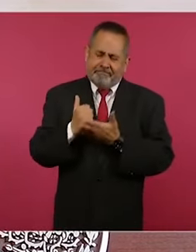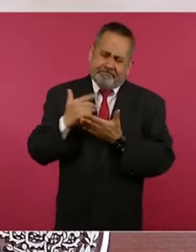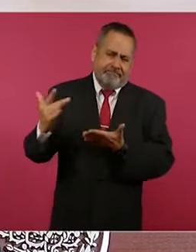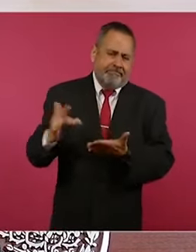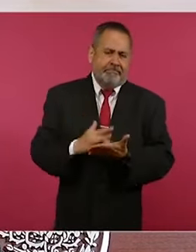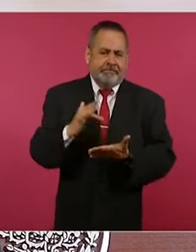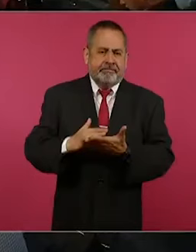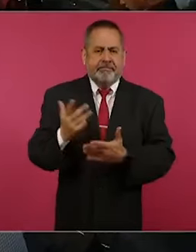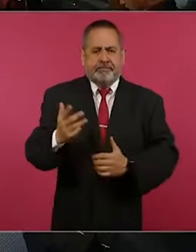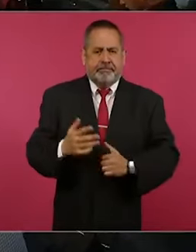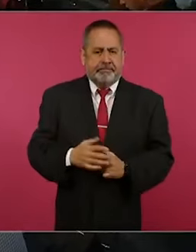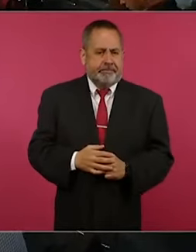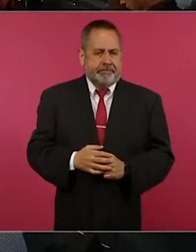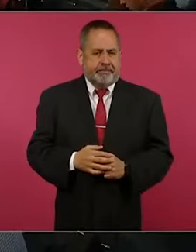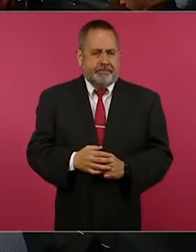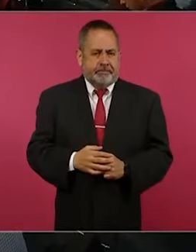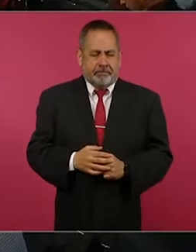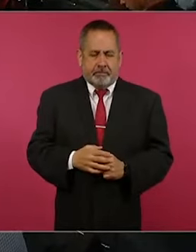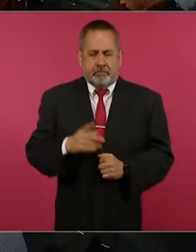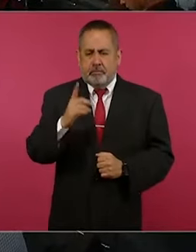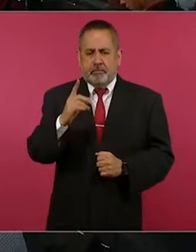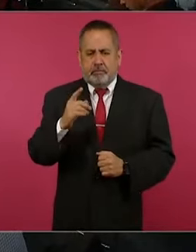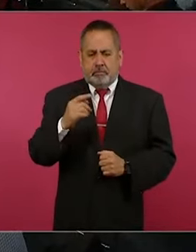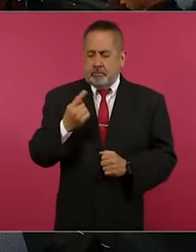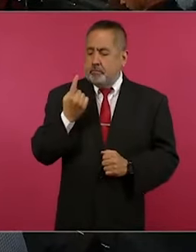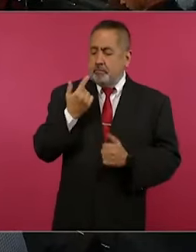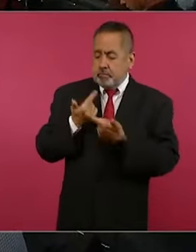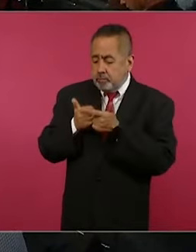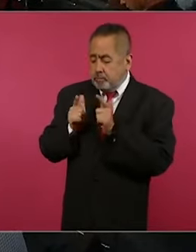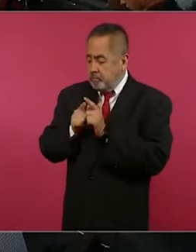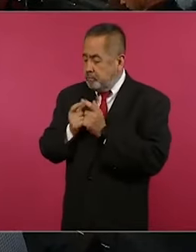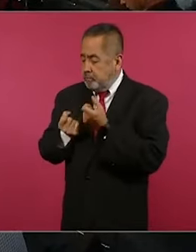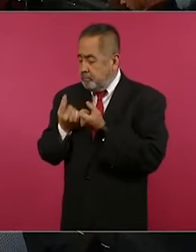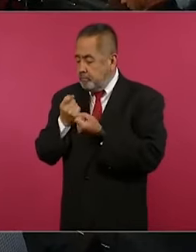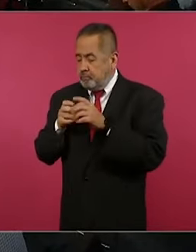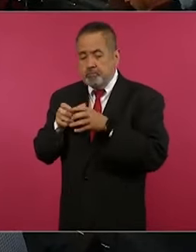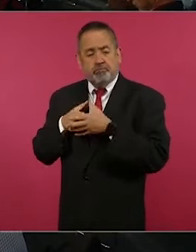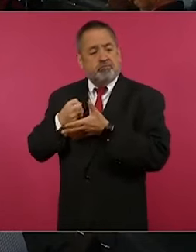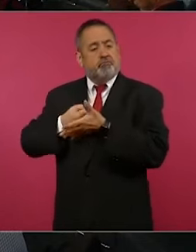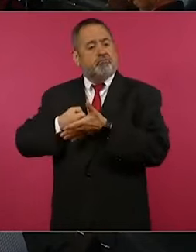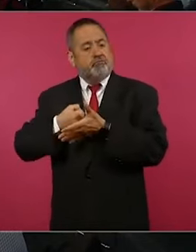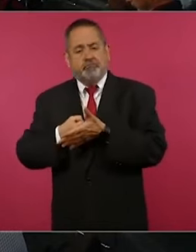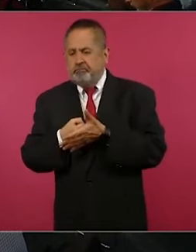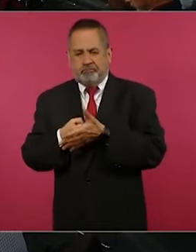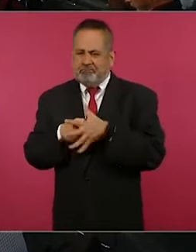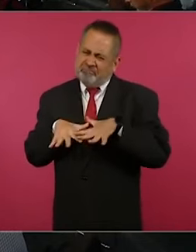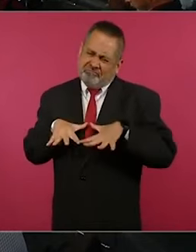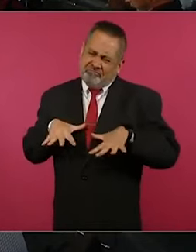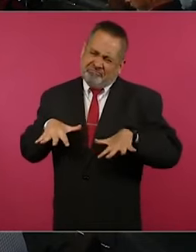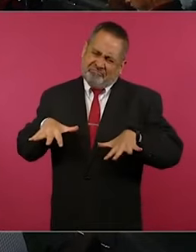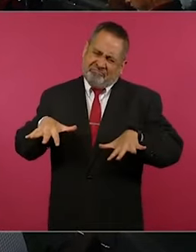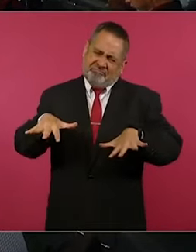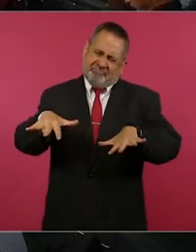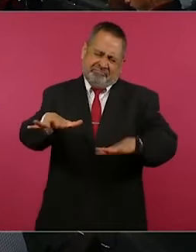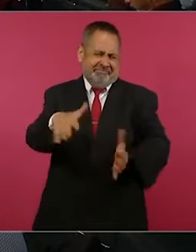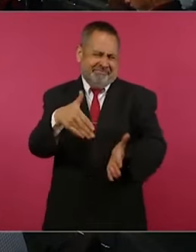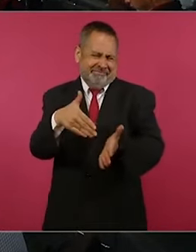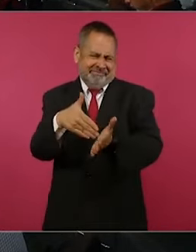No es un movimiento de élite, es un movimiento de millones